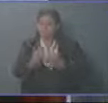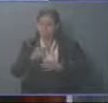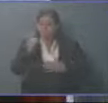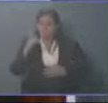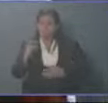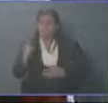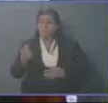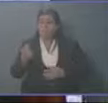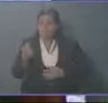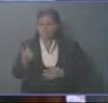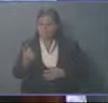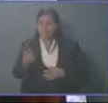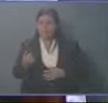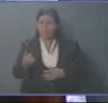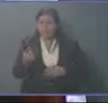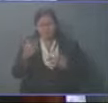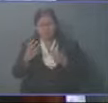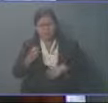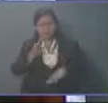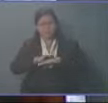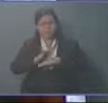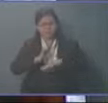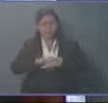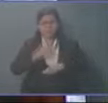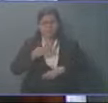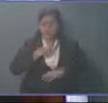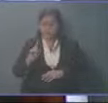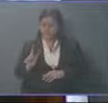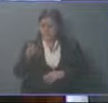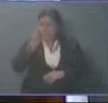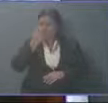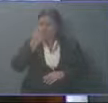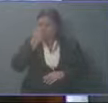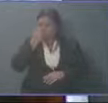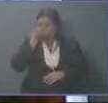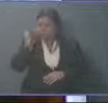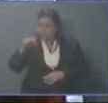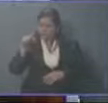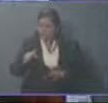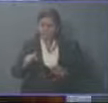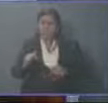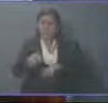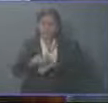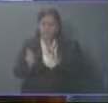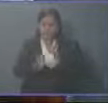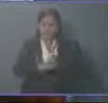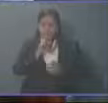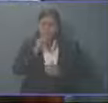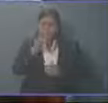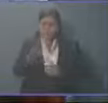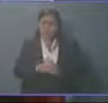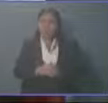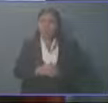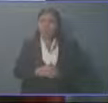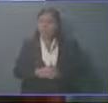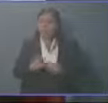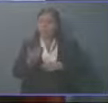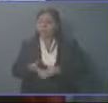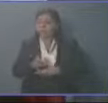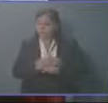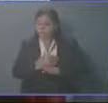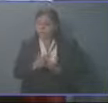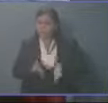PNC. Yo quiero recordarles que yo fui el primero en este salón en decirles que cuando estaban